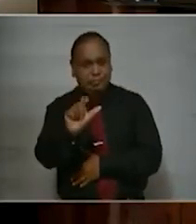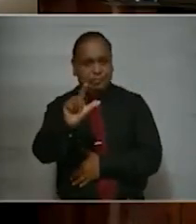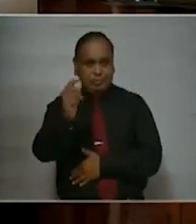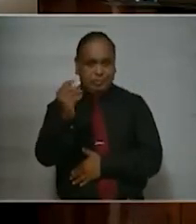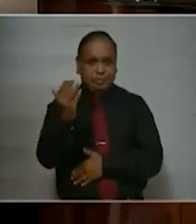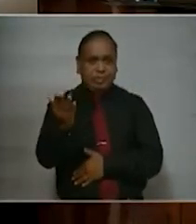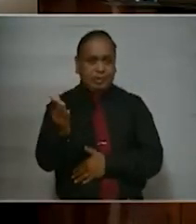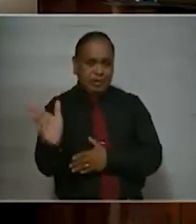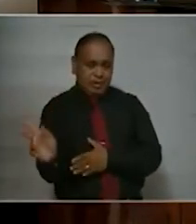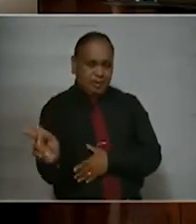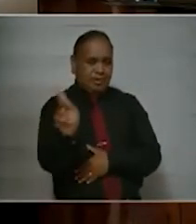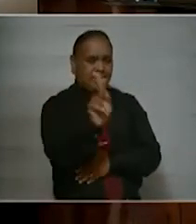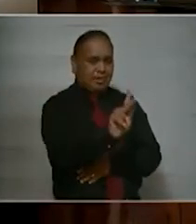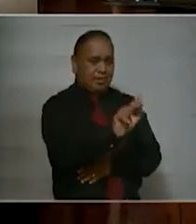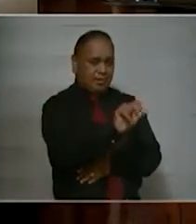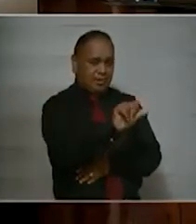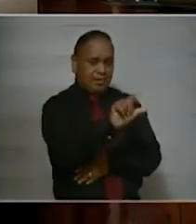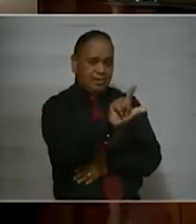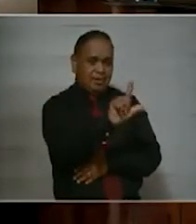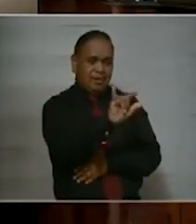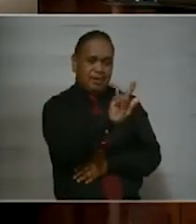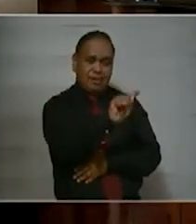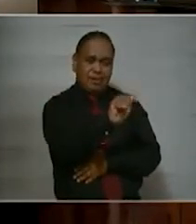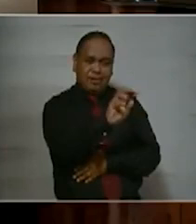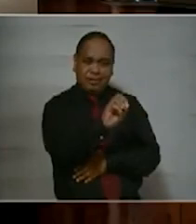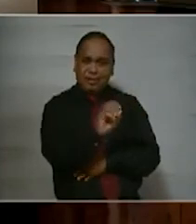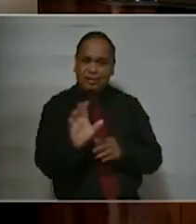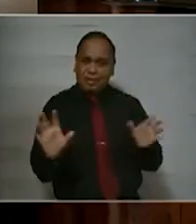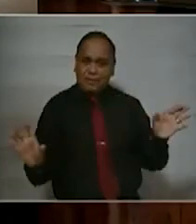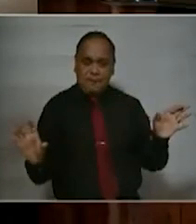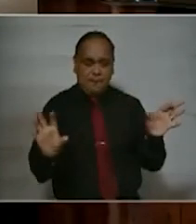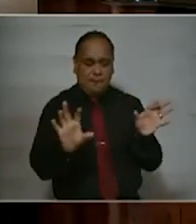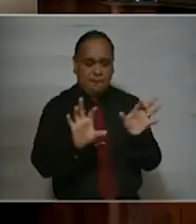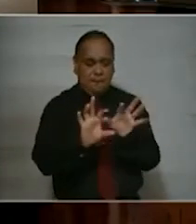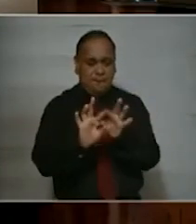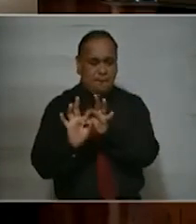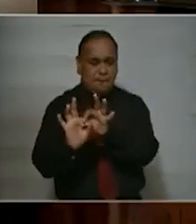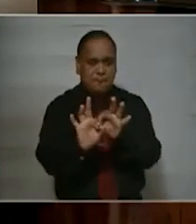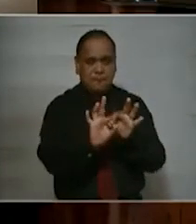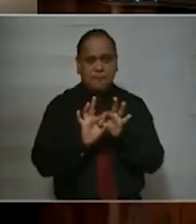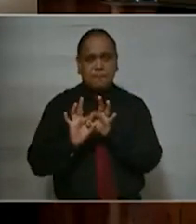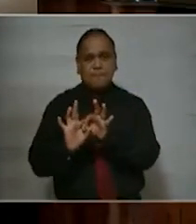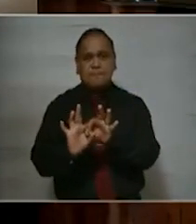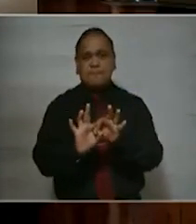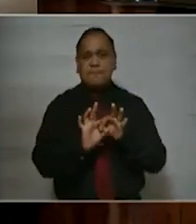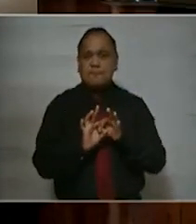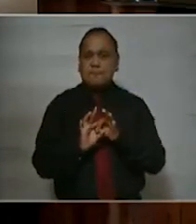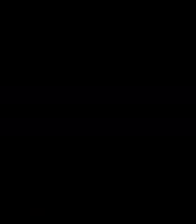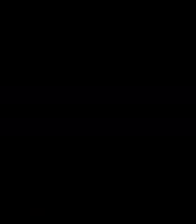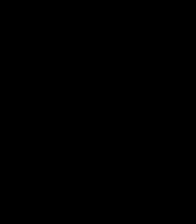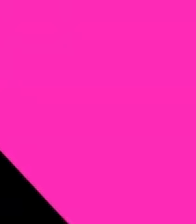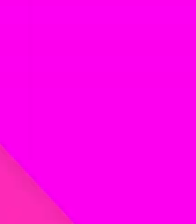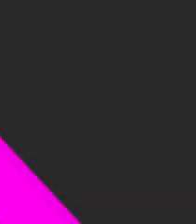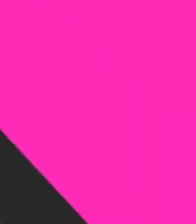fijar ninguna postura ante este audio en el que se revela que pagó por el cargo de elección popular que hoy ostenta.